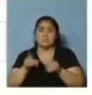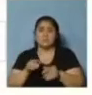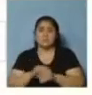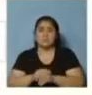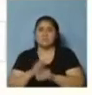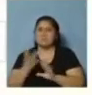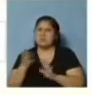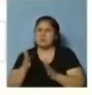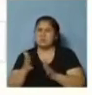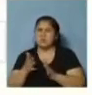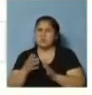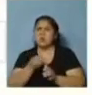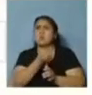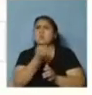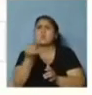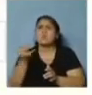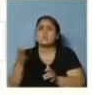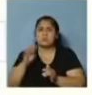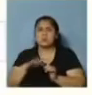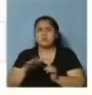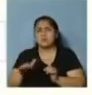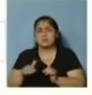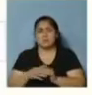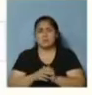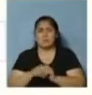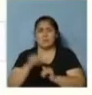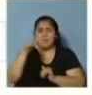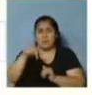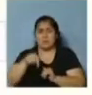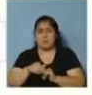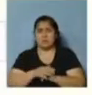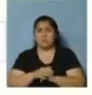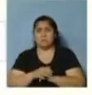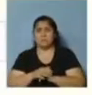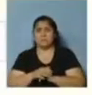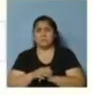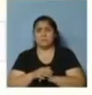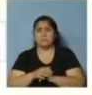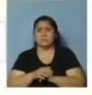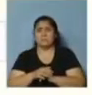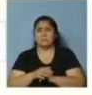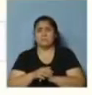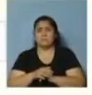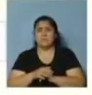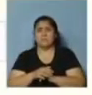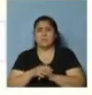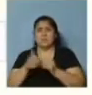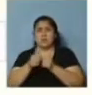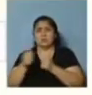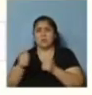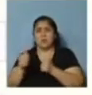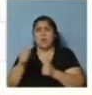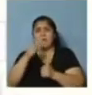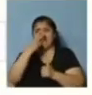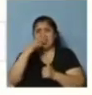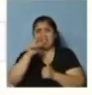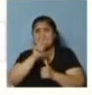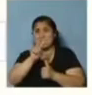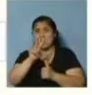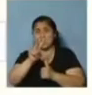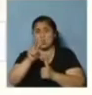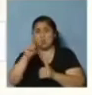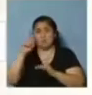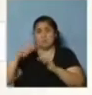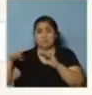cuántos niños están internados por esta situación? Actualmente tenemos en nuestros aislamientos 22 niños